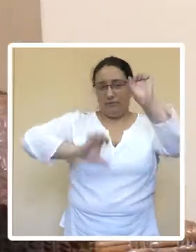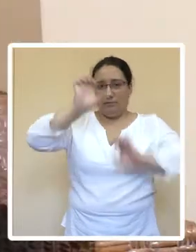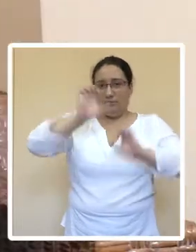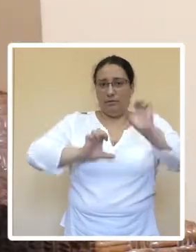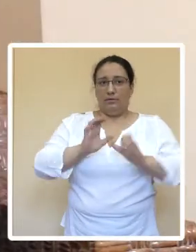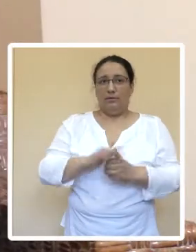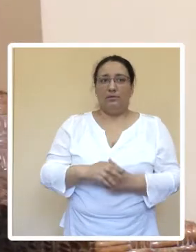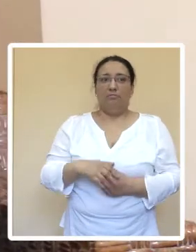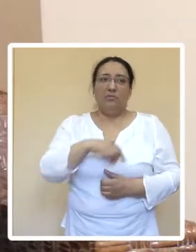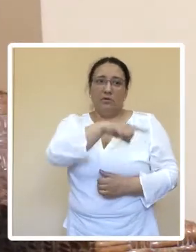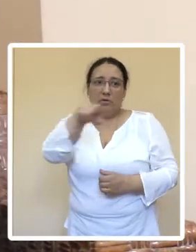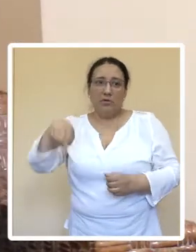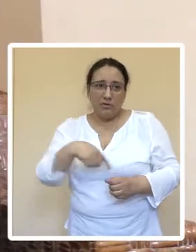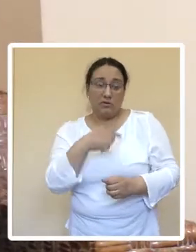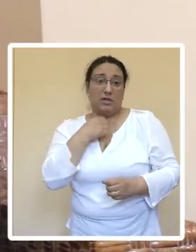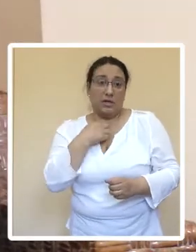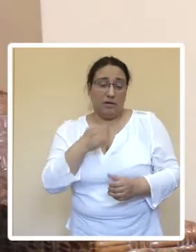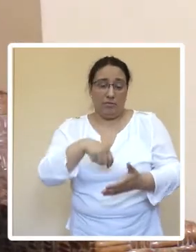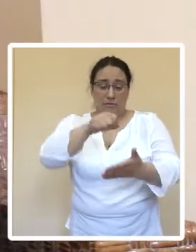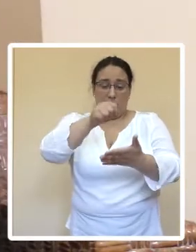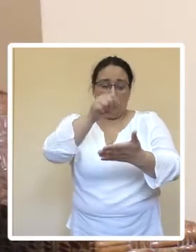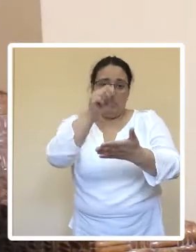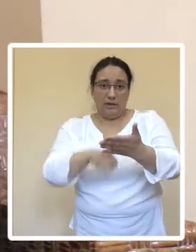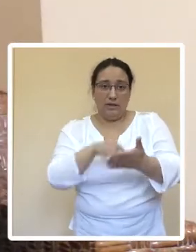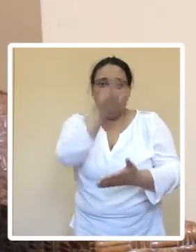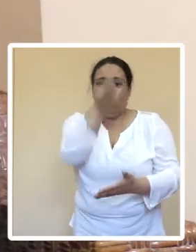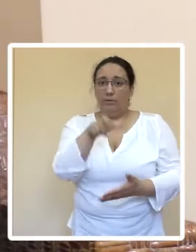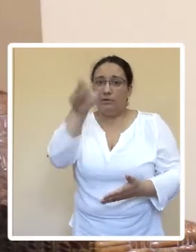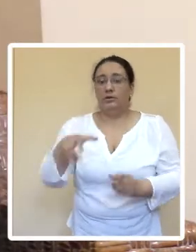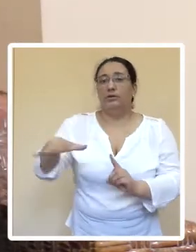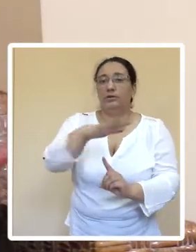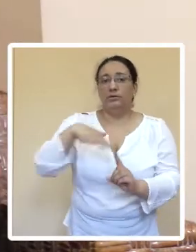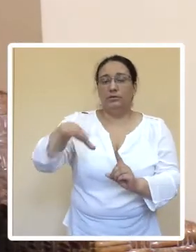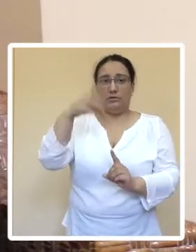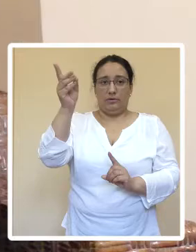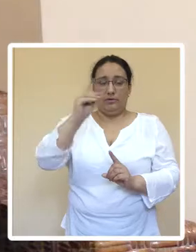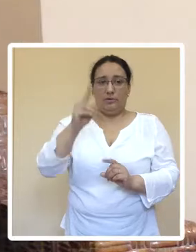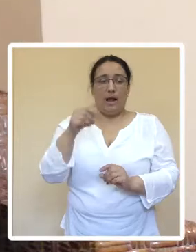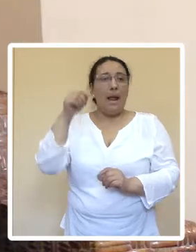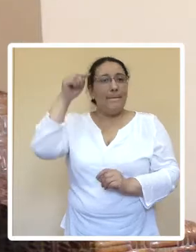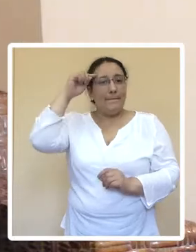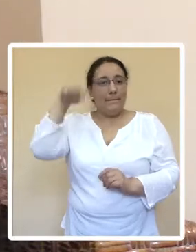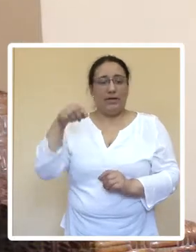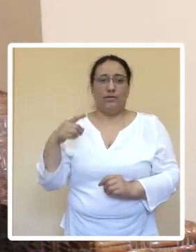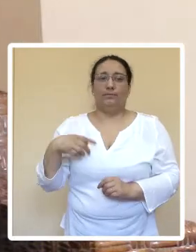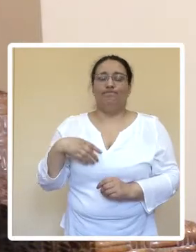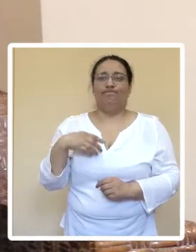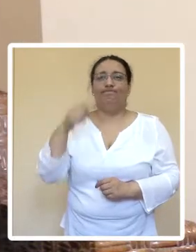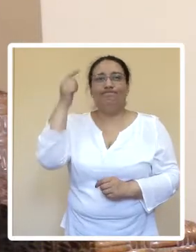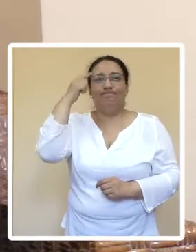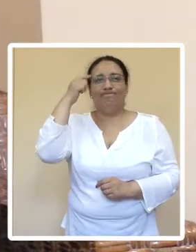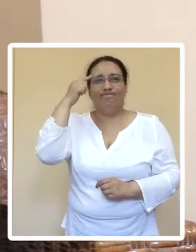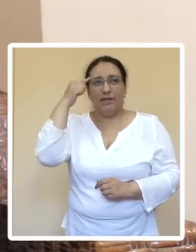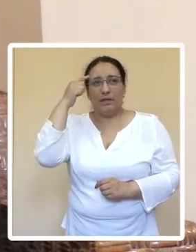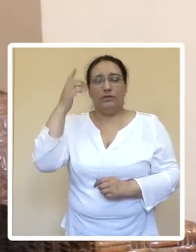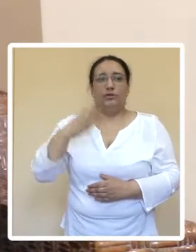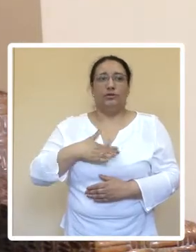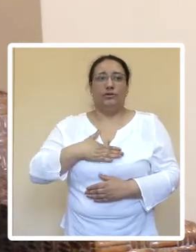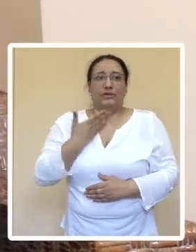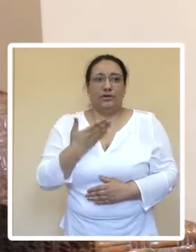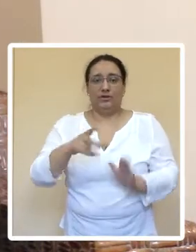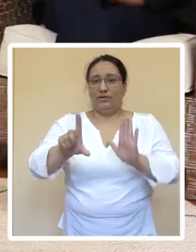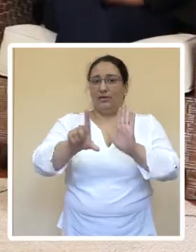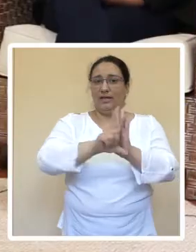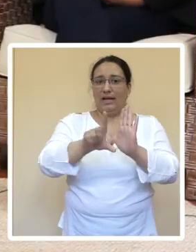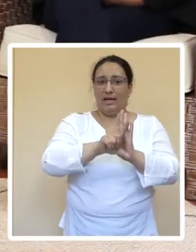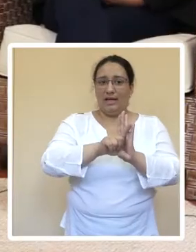Obviamente quedamos en la línea de poder contratar gente, pero también siento que hay un montón de cosas que obvió la ley para poder